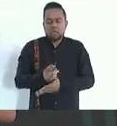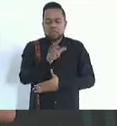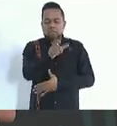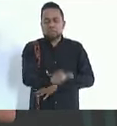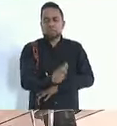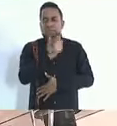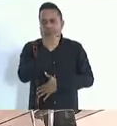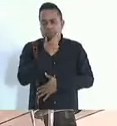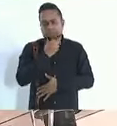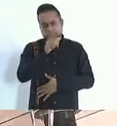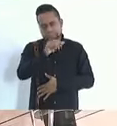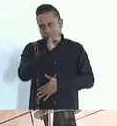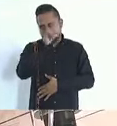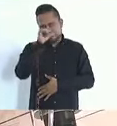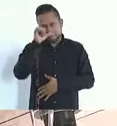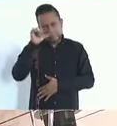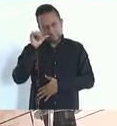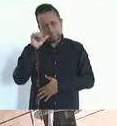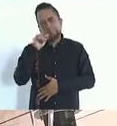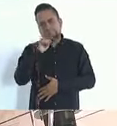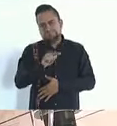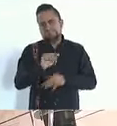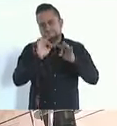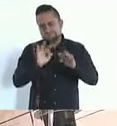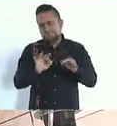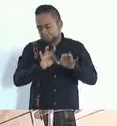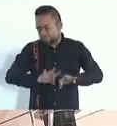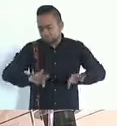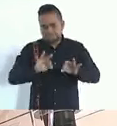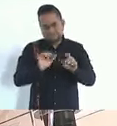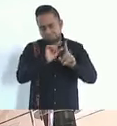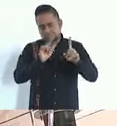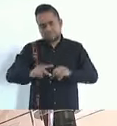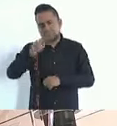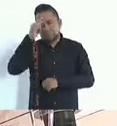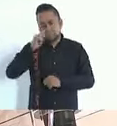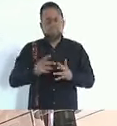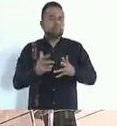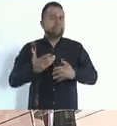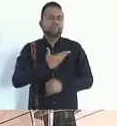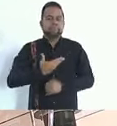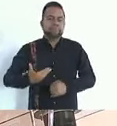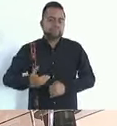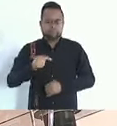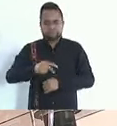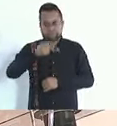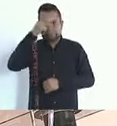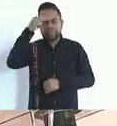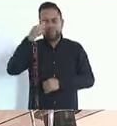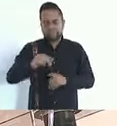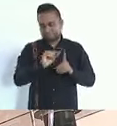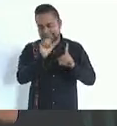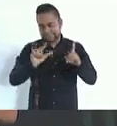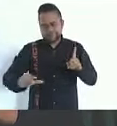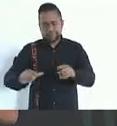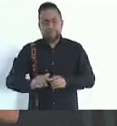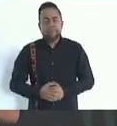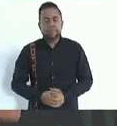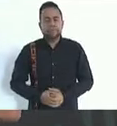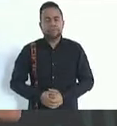a Benito Juárez García, benemérito de las Américas, gran presidente de México. Y